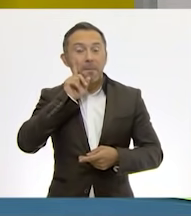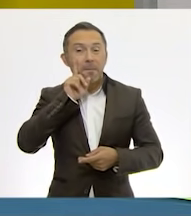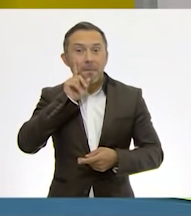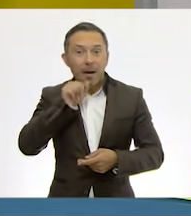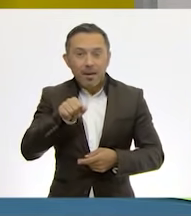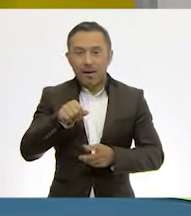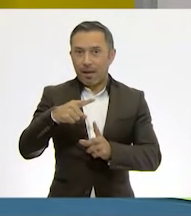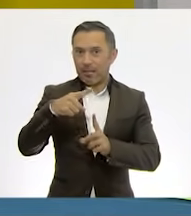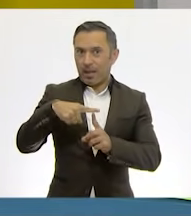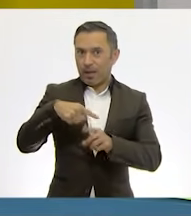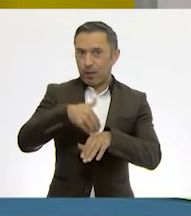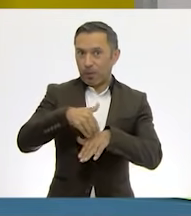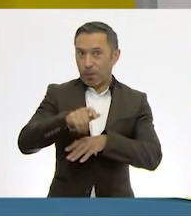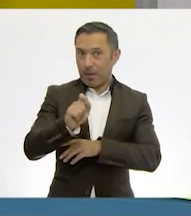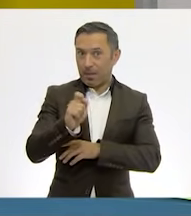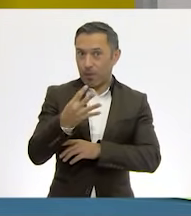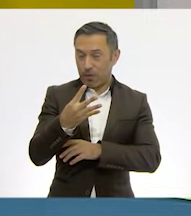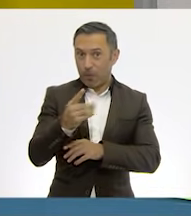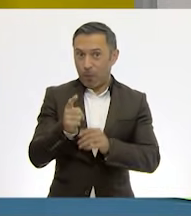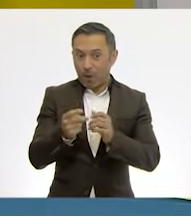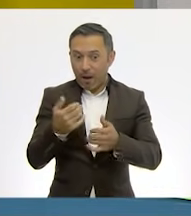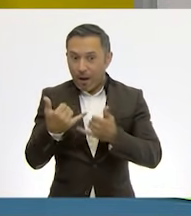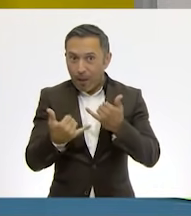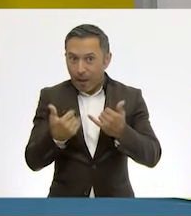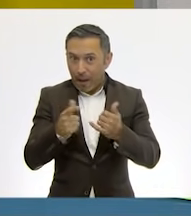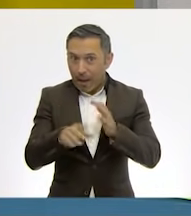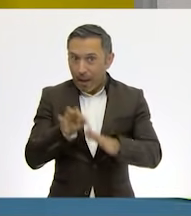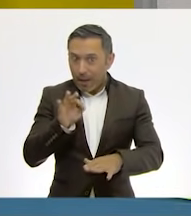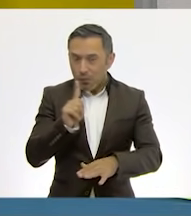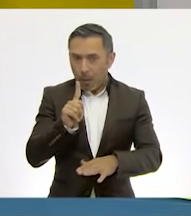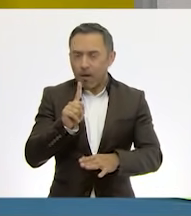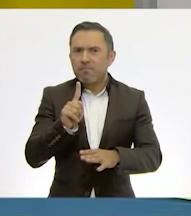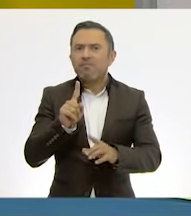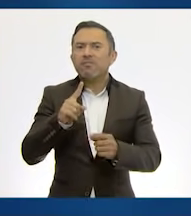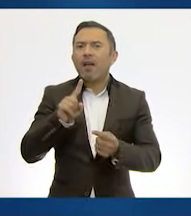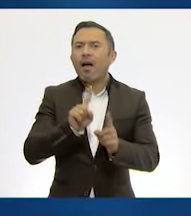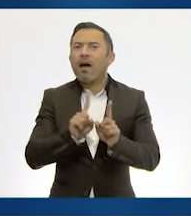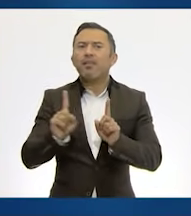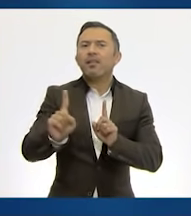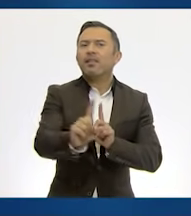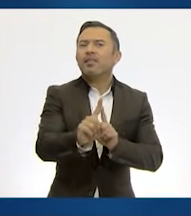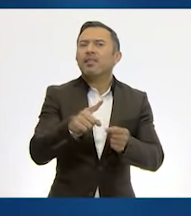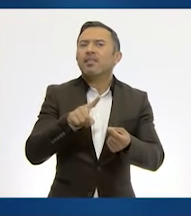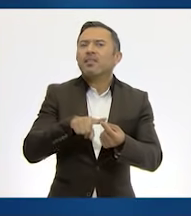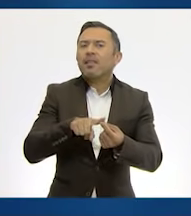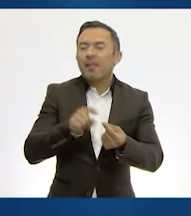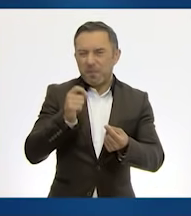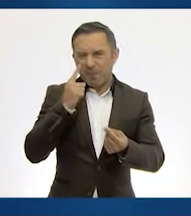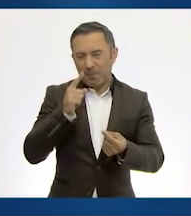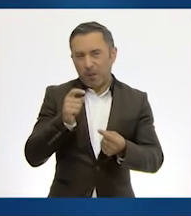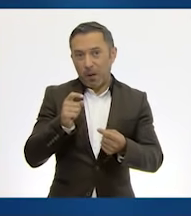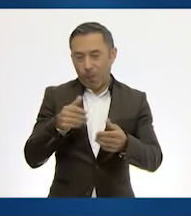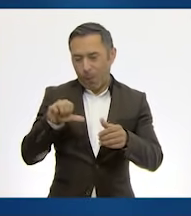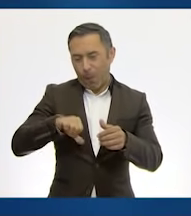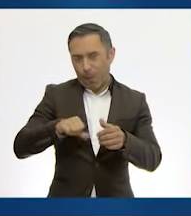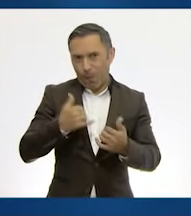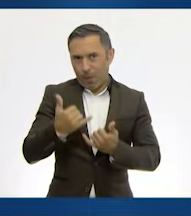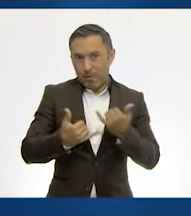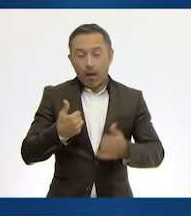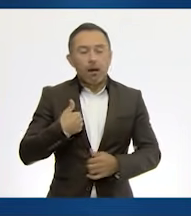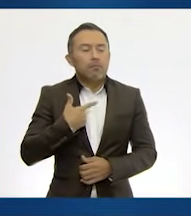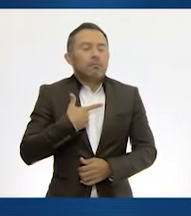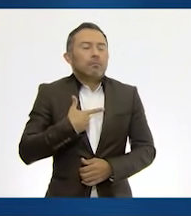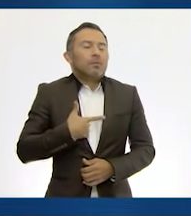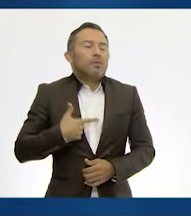desafío número 24, que se llama ¿Quién va adelante? A mí me encanta jugar, y siento que de manera divertida también